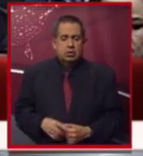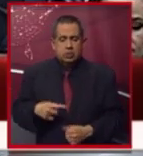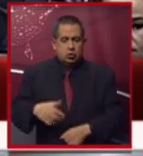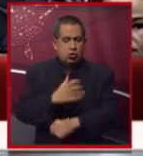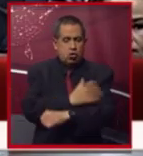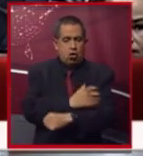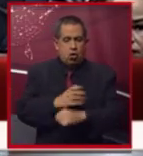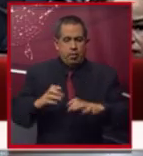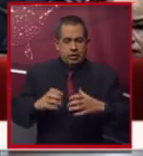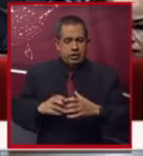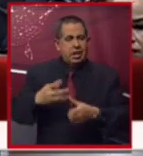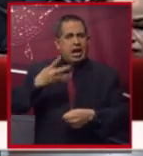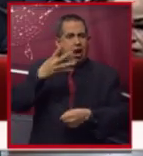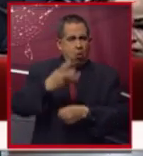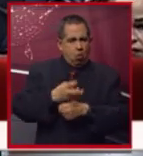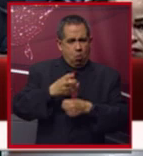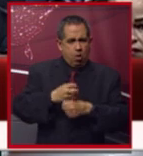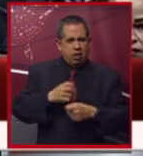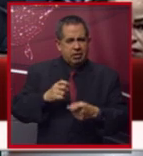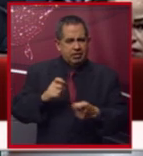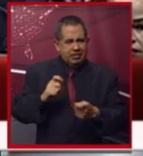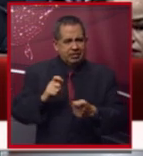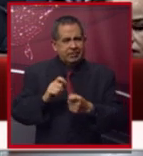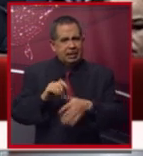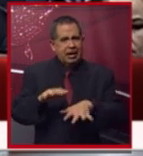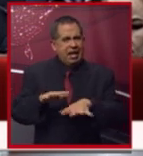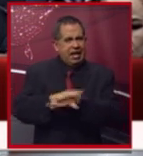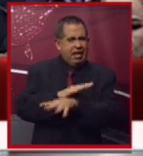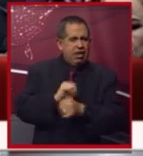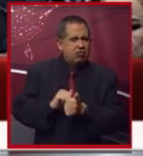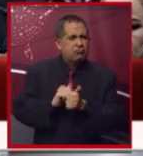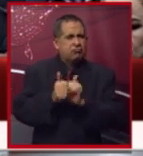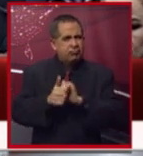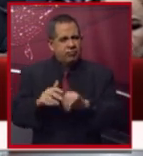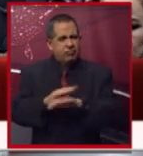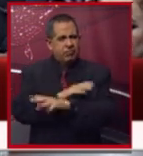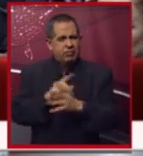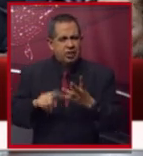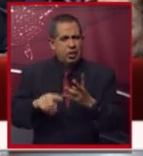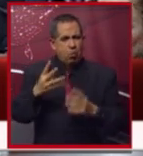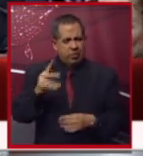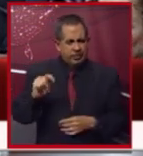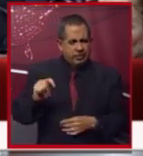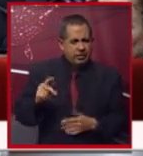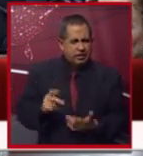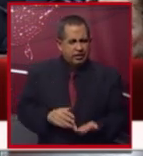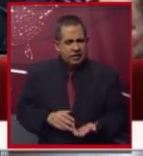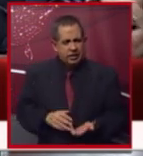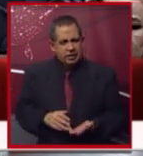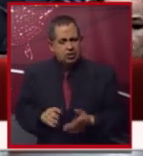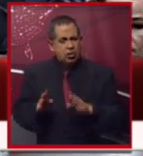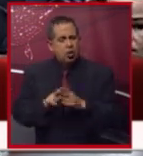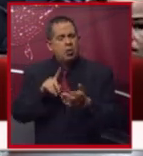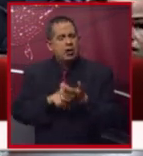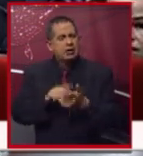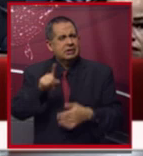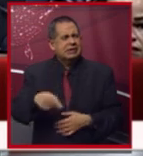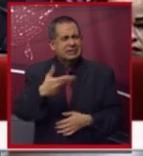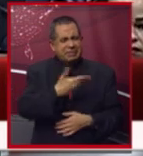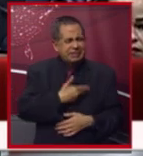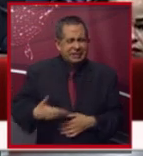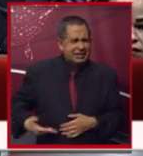Compañeros de la Cuarta Transformación, ¿cómo es que ustedes y el presidente